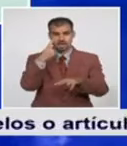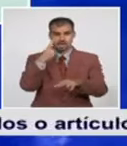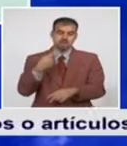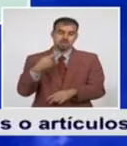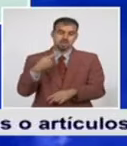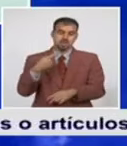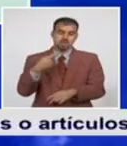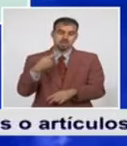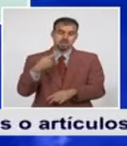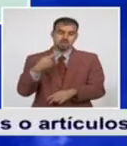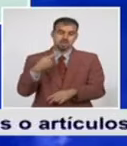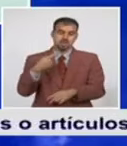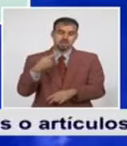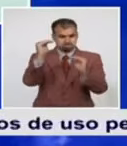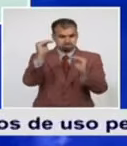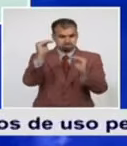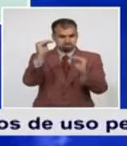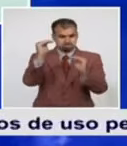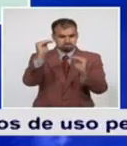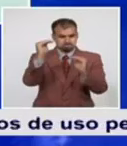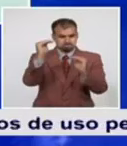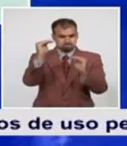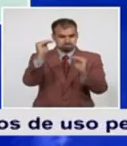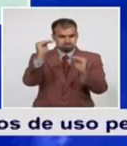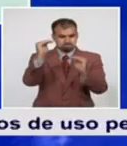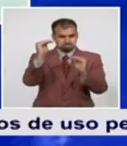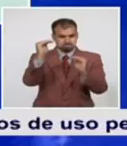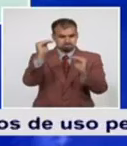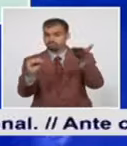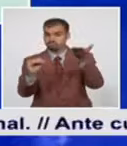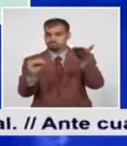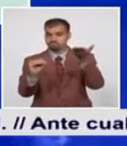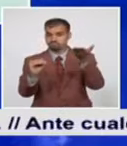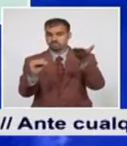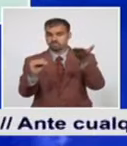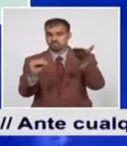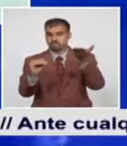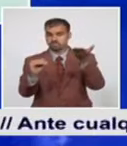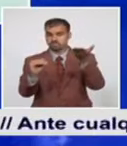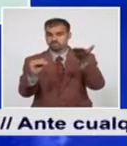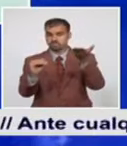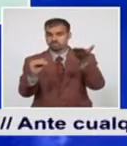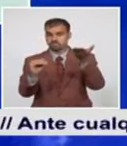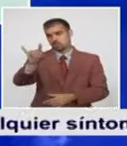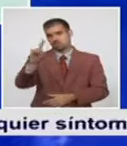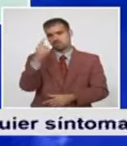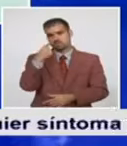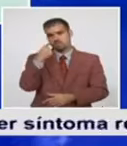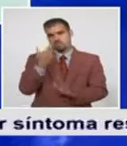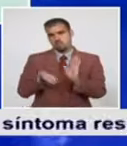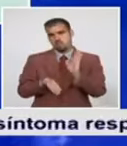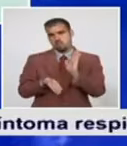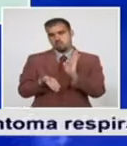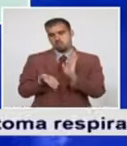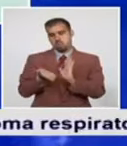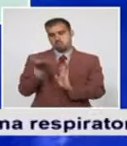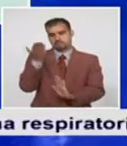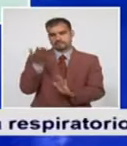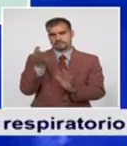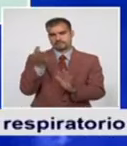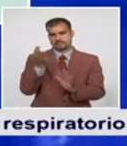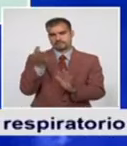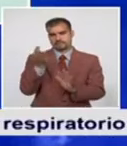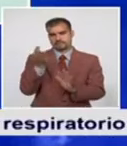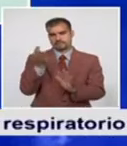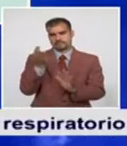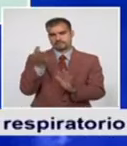ayer, de todas formas una cifra de 629 es una cifra elevada. Estamos